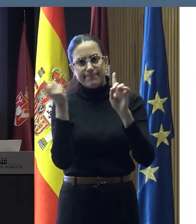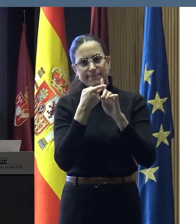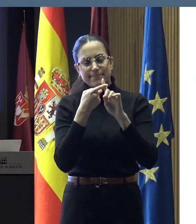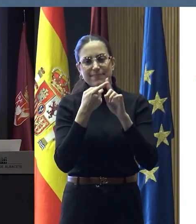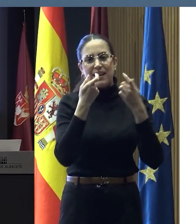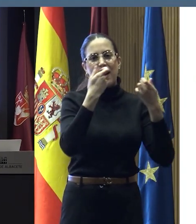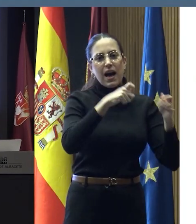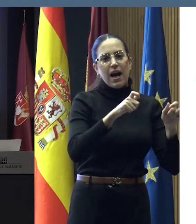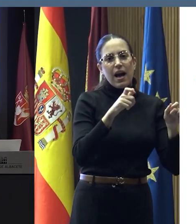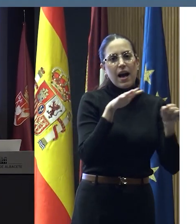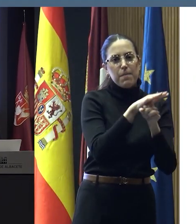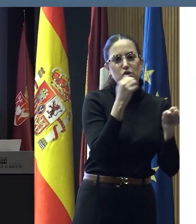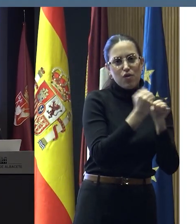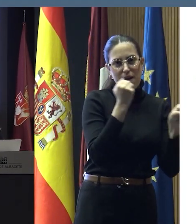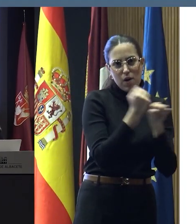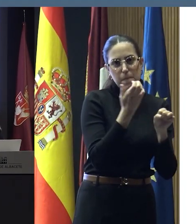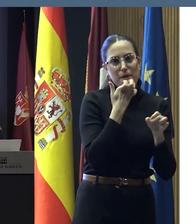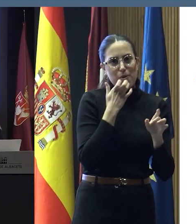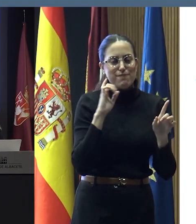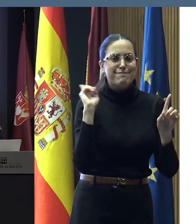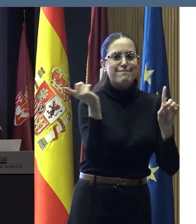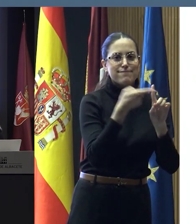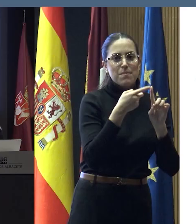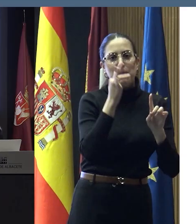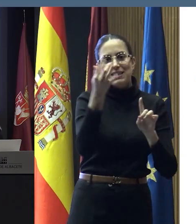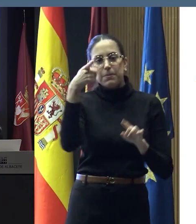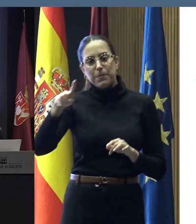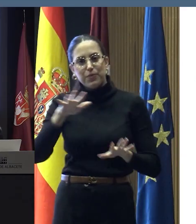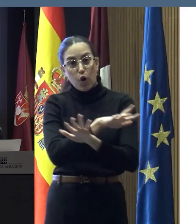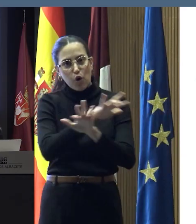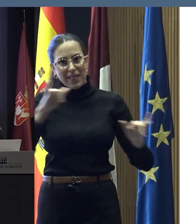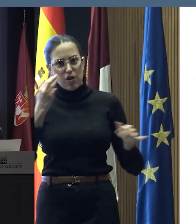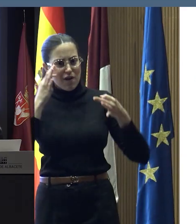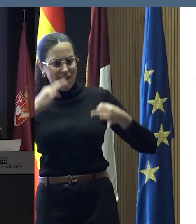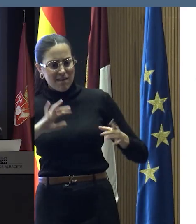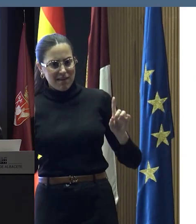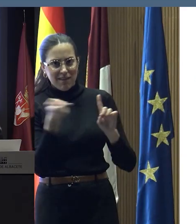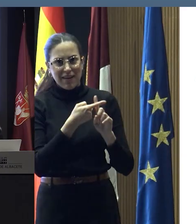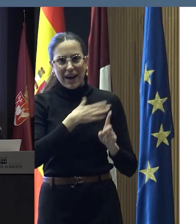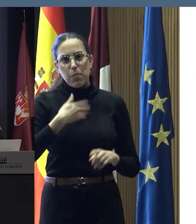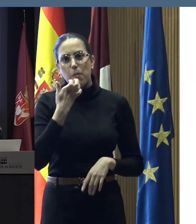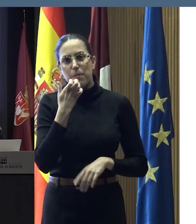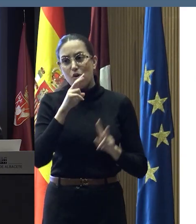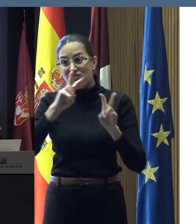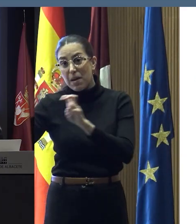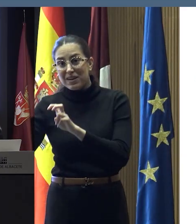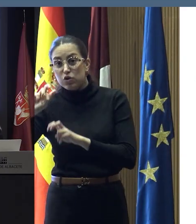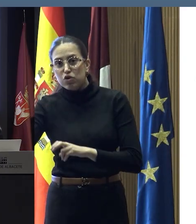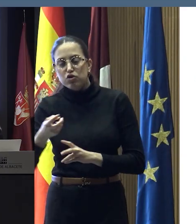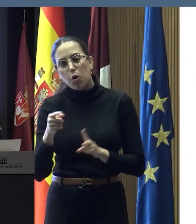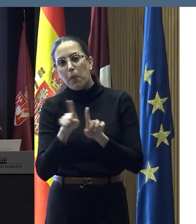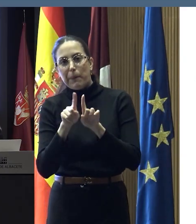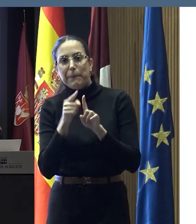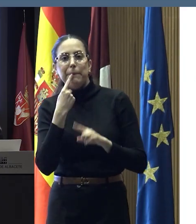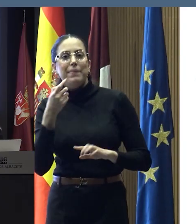en el ámbito laboral y también por conseguir una conciliación real para las mujeres, pero nos olvidamos de temas que son igual o más